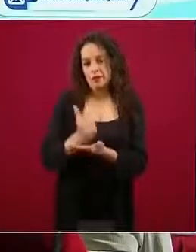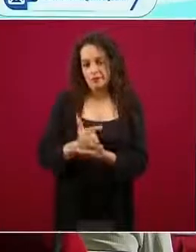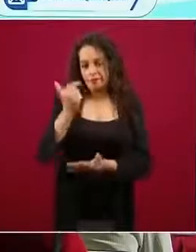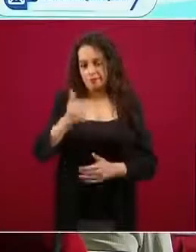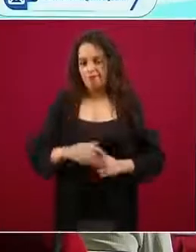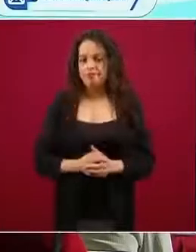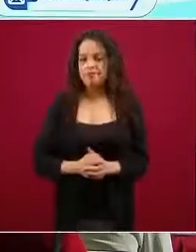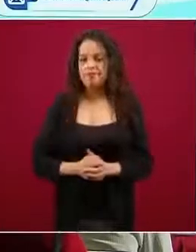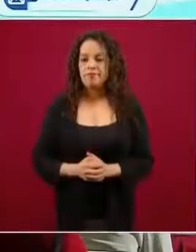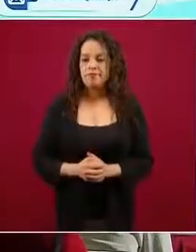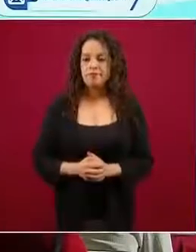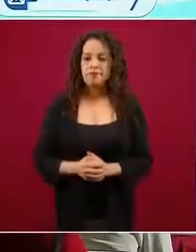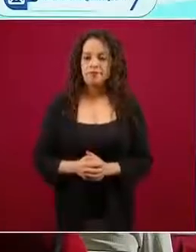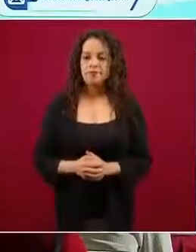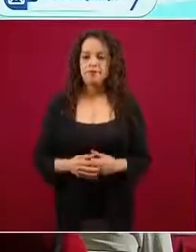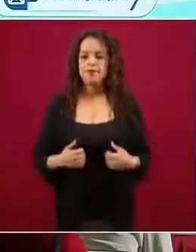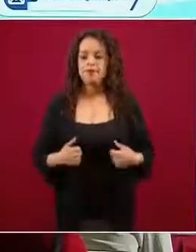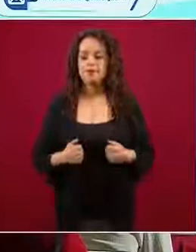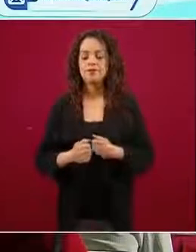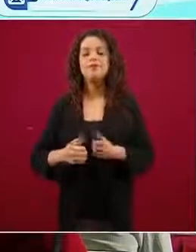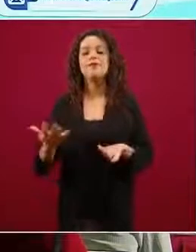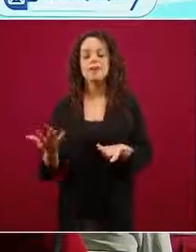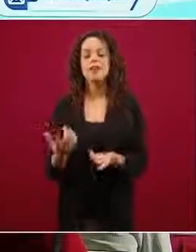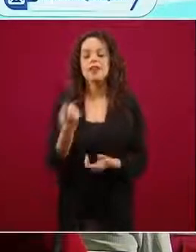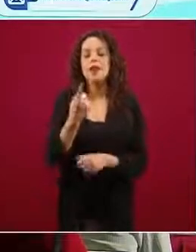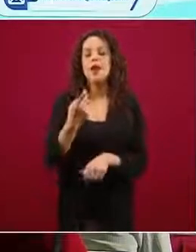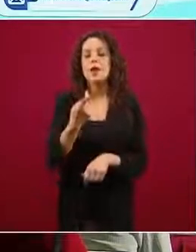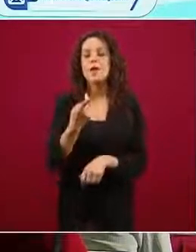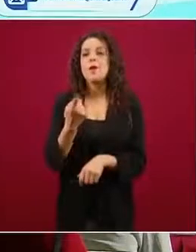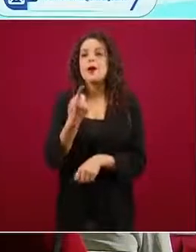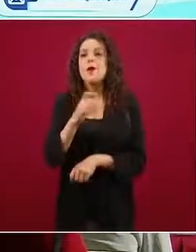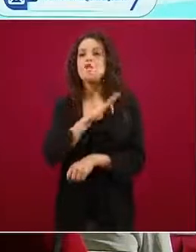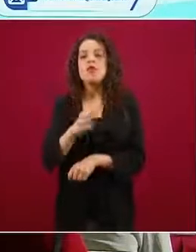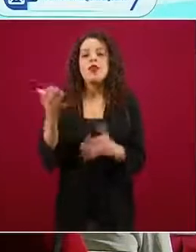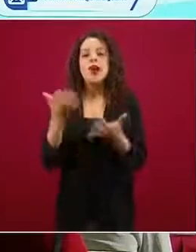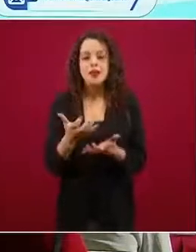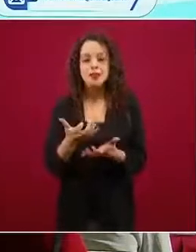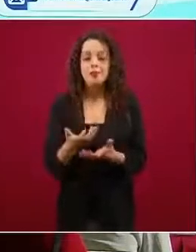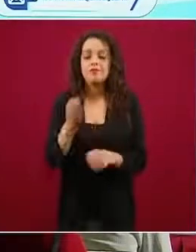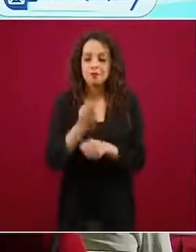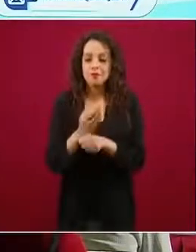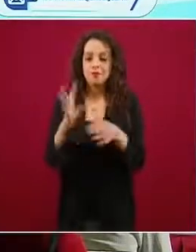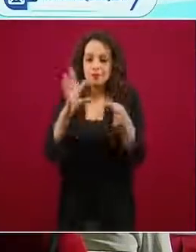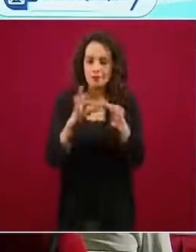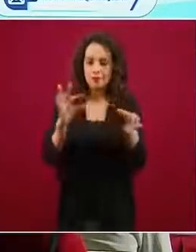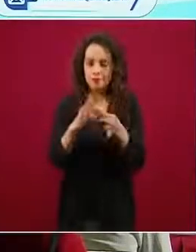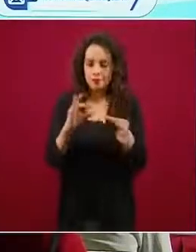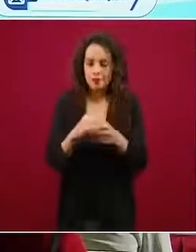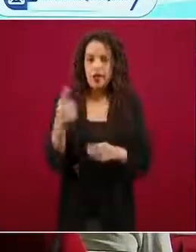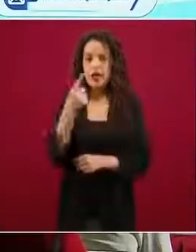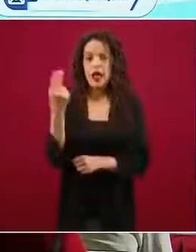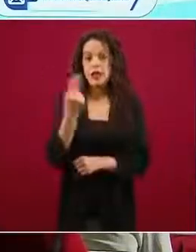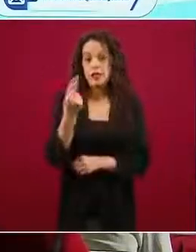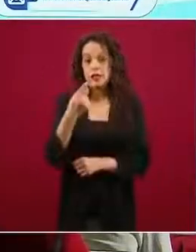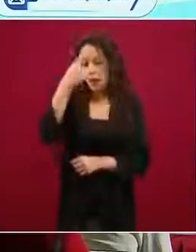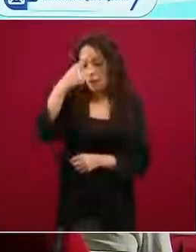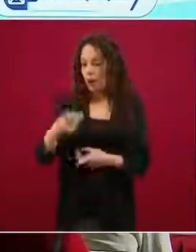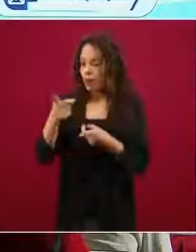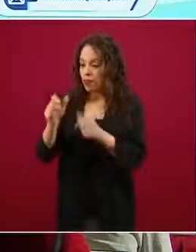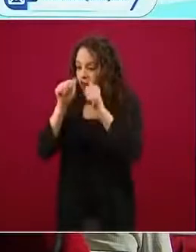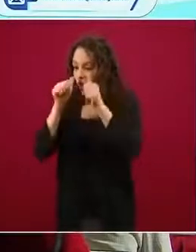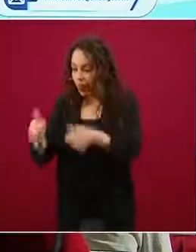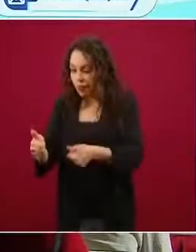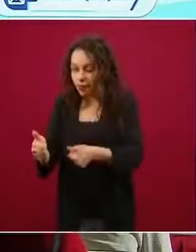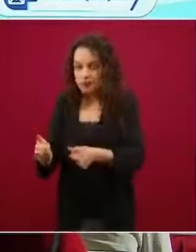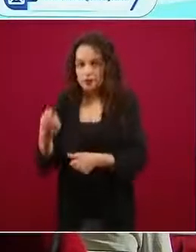Bueno, ¿y qué podemos hacer? Vamos a dar como algunas cosas que tenemos que hacer con nuestros adultos mayores en estos tres tipos